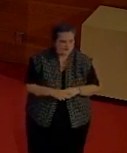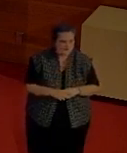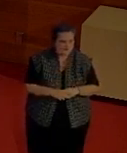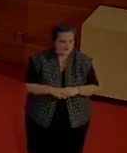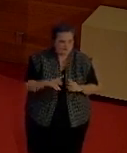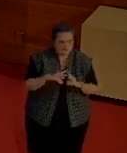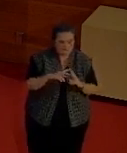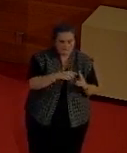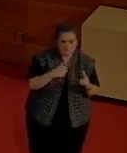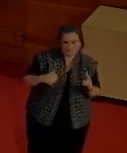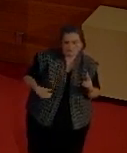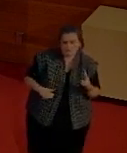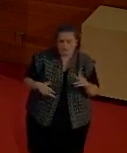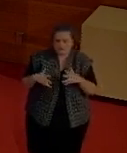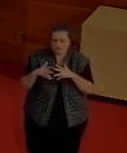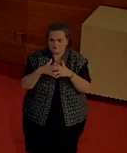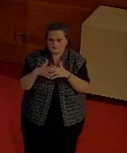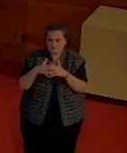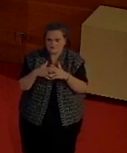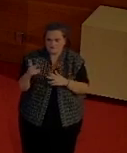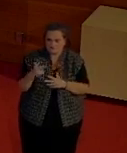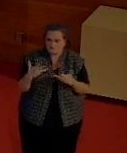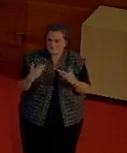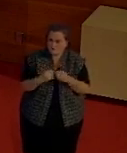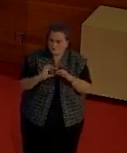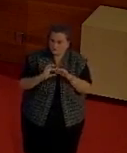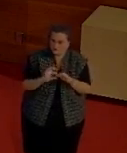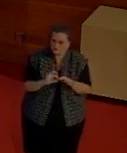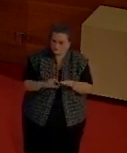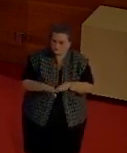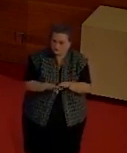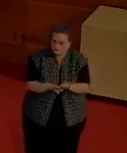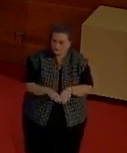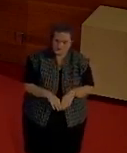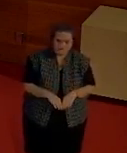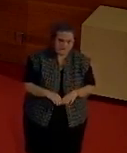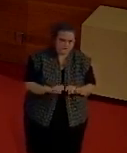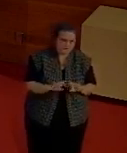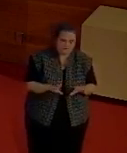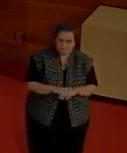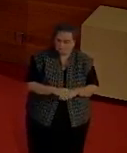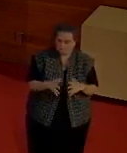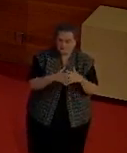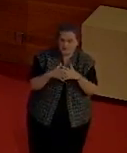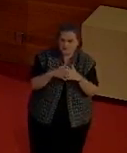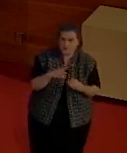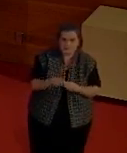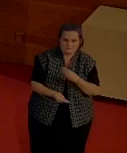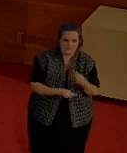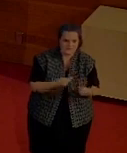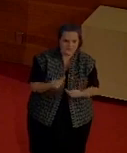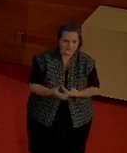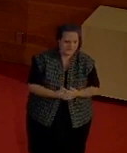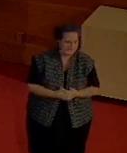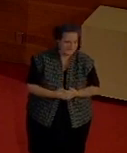potencias china por un lado está claro que Estados Unidos va a hacer lo imposible que ya lo está haciendo a nivel de a